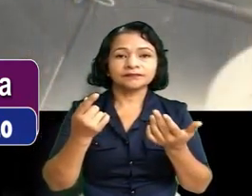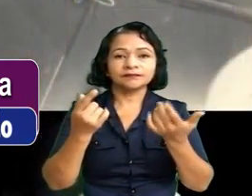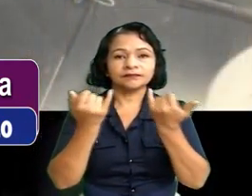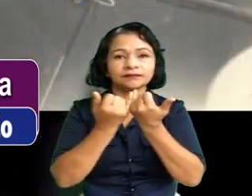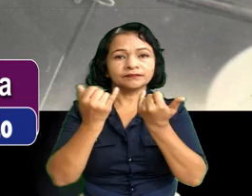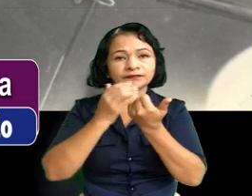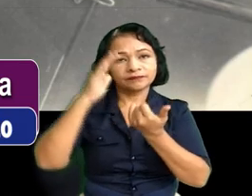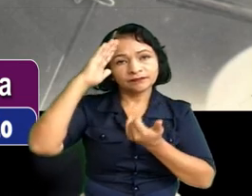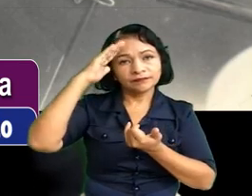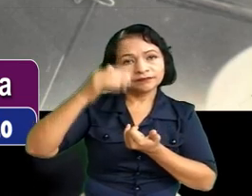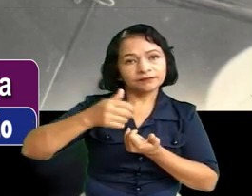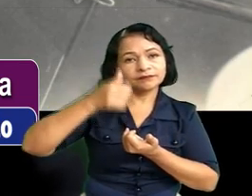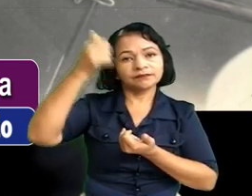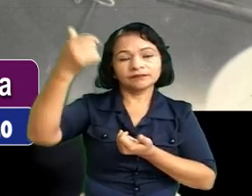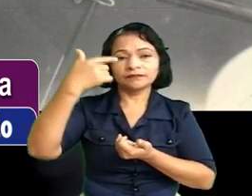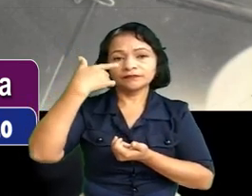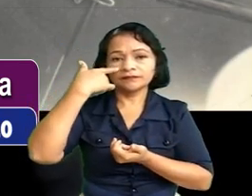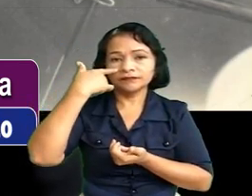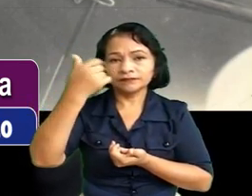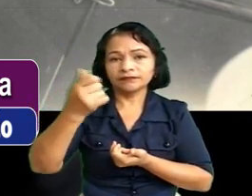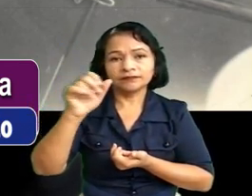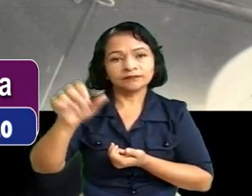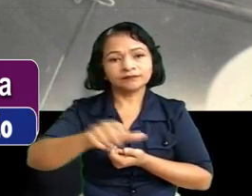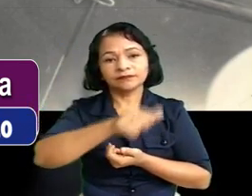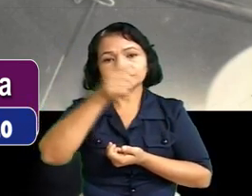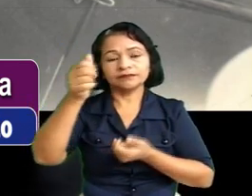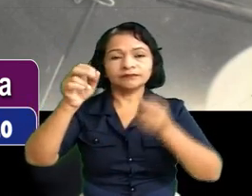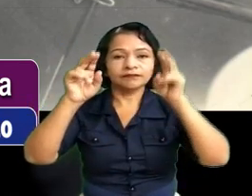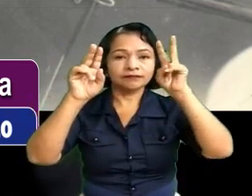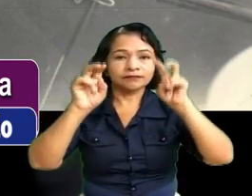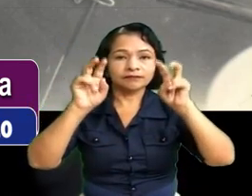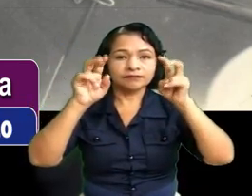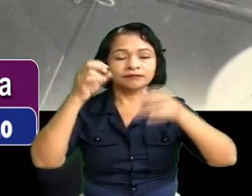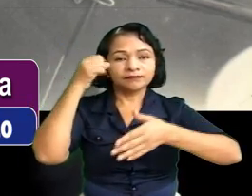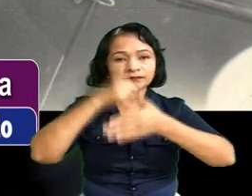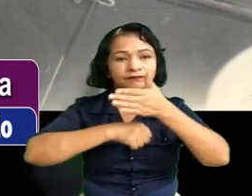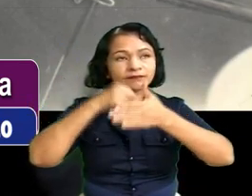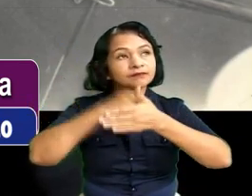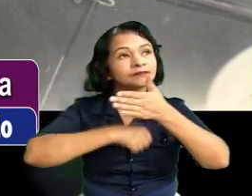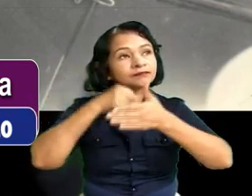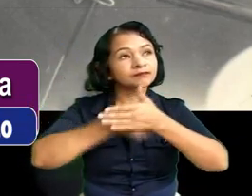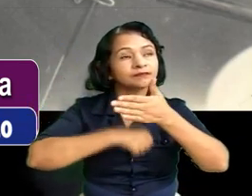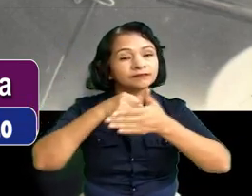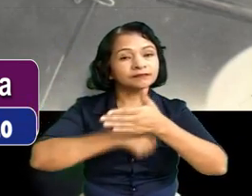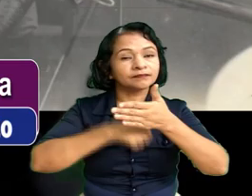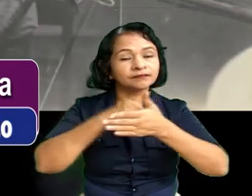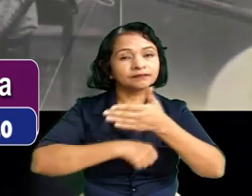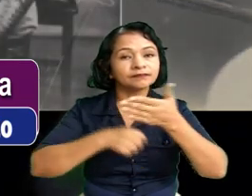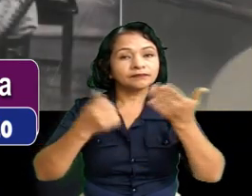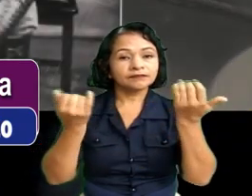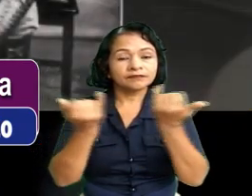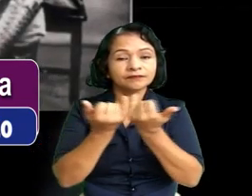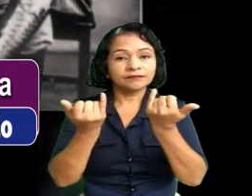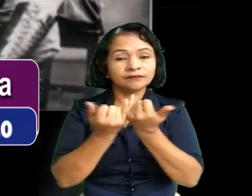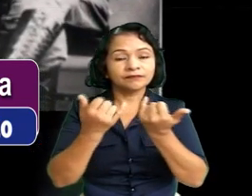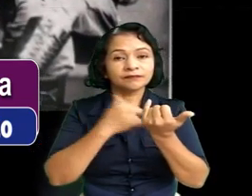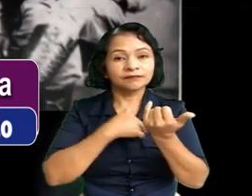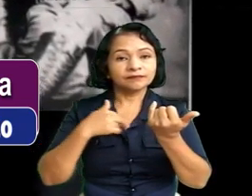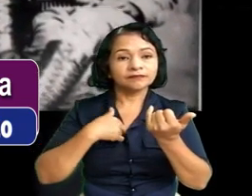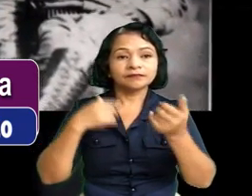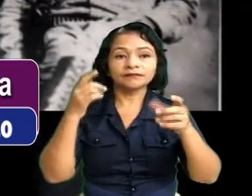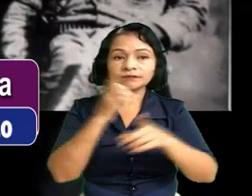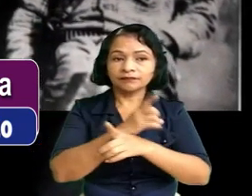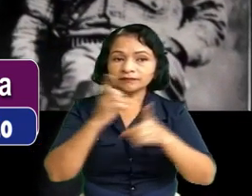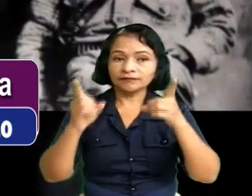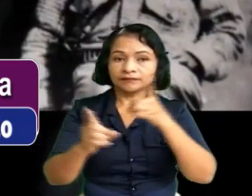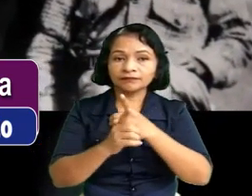pues efectivamente conocer un poquito otro aspecto de la lucha nicaragüense en contra de la intervención es paso obligado a